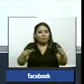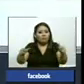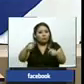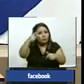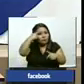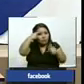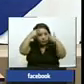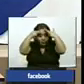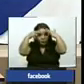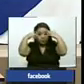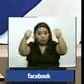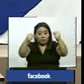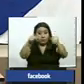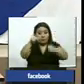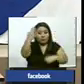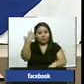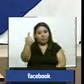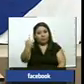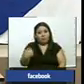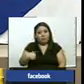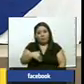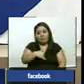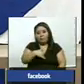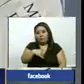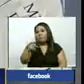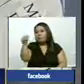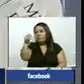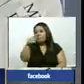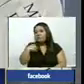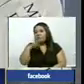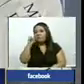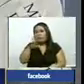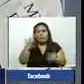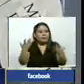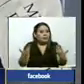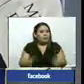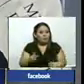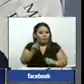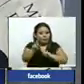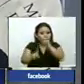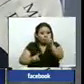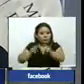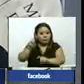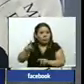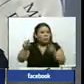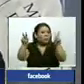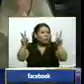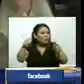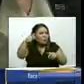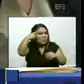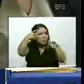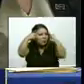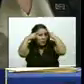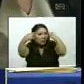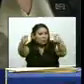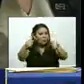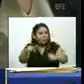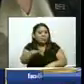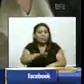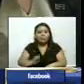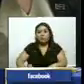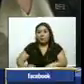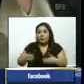la ministra del ramo, Ana Orellana Bendec, anunció la realización de la primera encuesta nacional de salud mental en El Salvador durante el